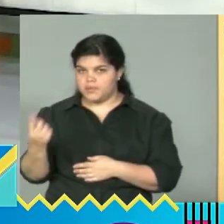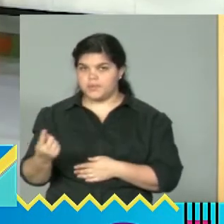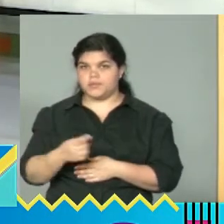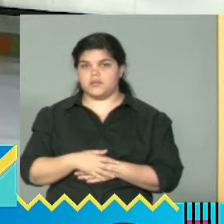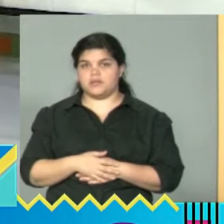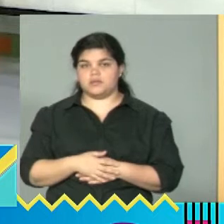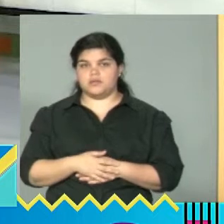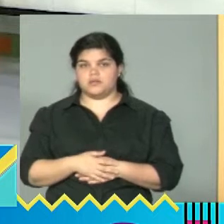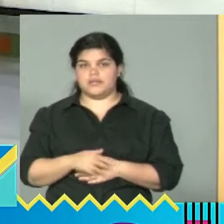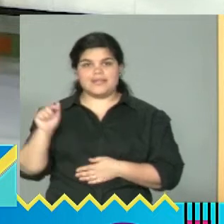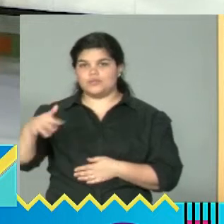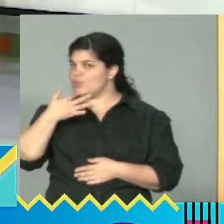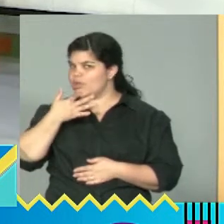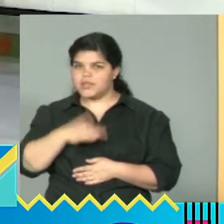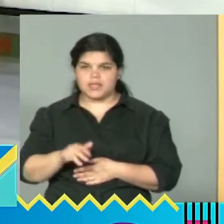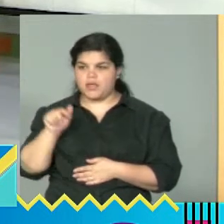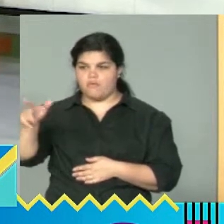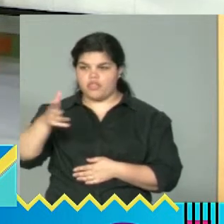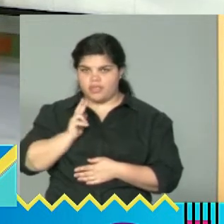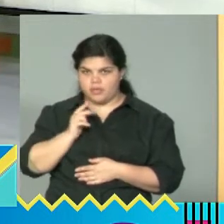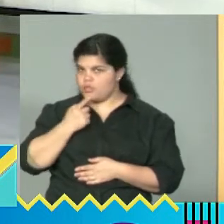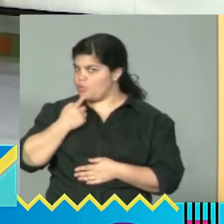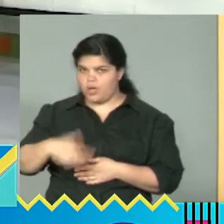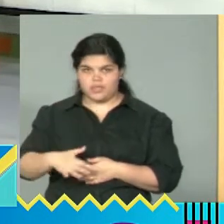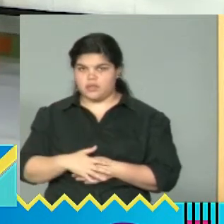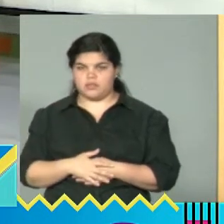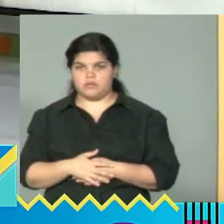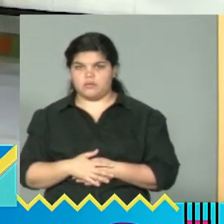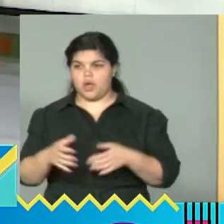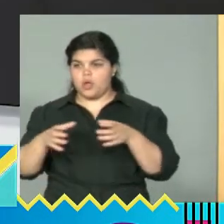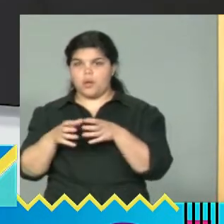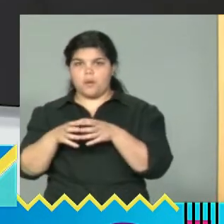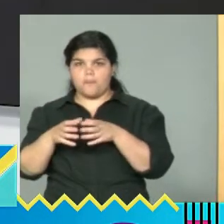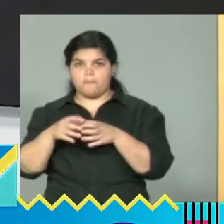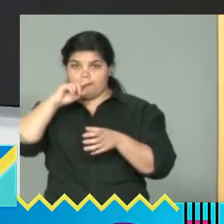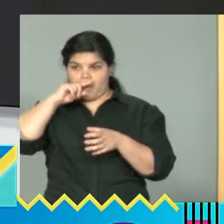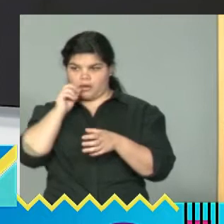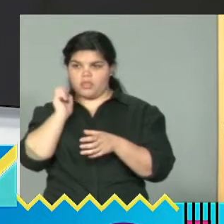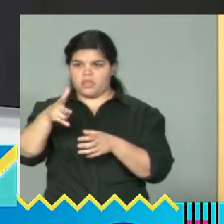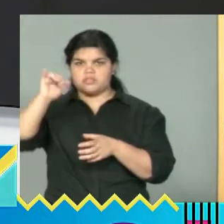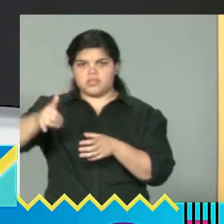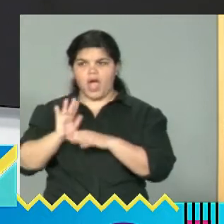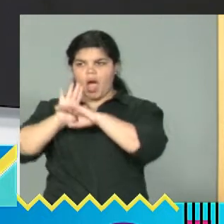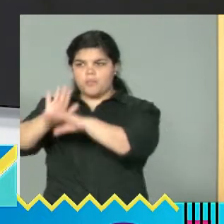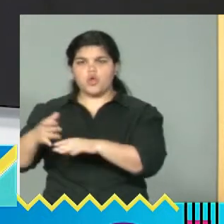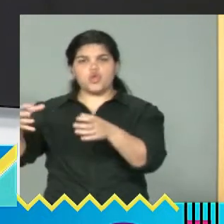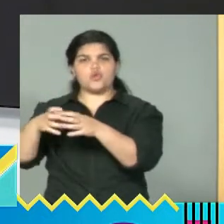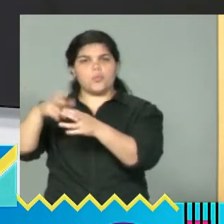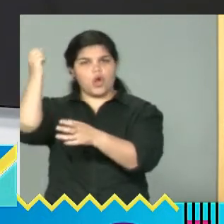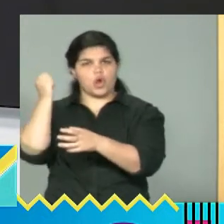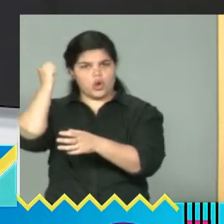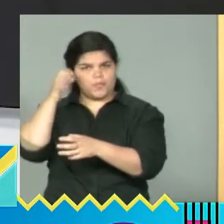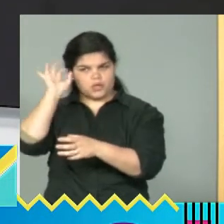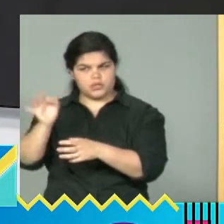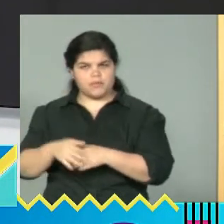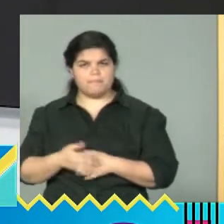bueno, no lo están entendiendo. Mauricio Macri sale a bancar a su equipo económico, pero me queda sin intriga de cuáles son las señales para